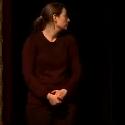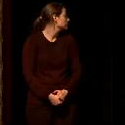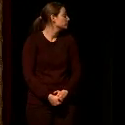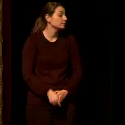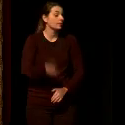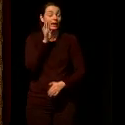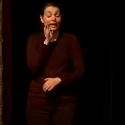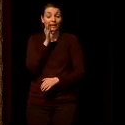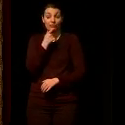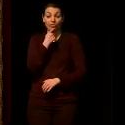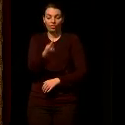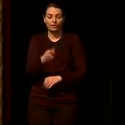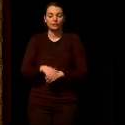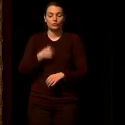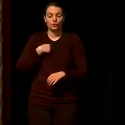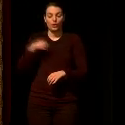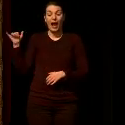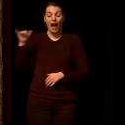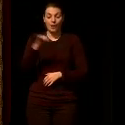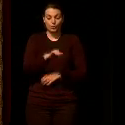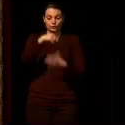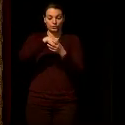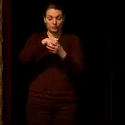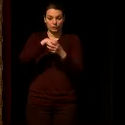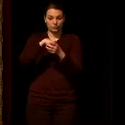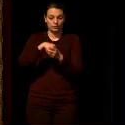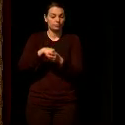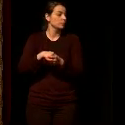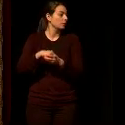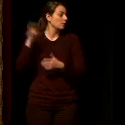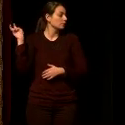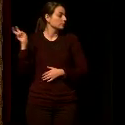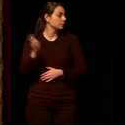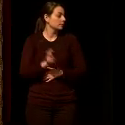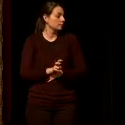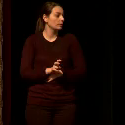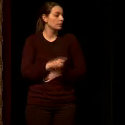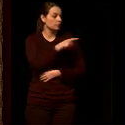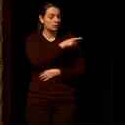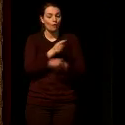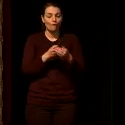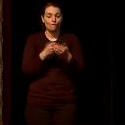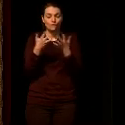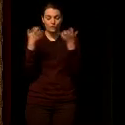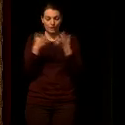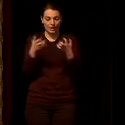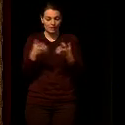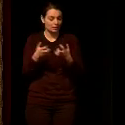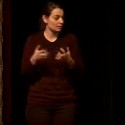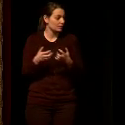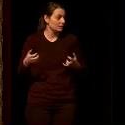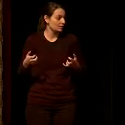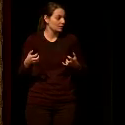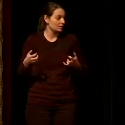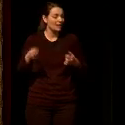esto que os decía estaba en el avión el otro día ayer cuando venía y me encontré una frase que la encontré cómo es que